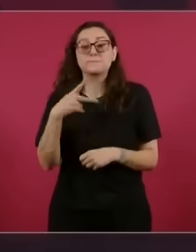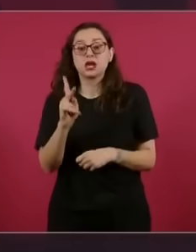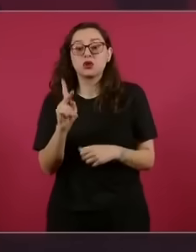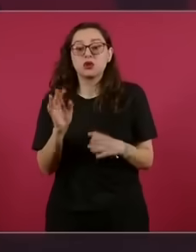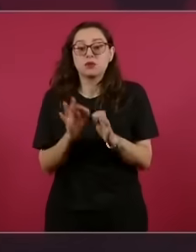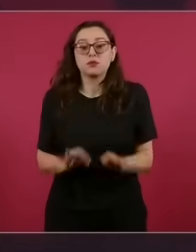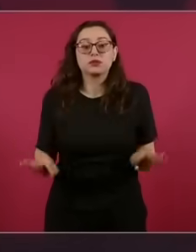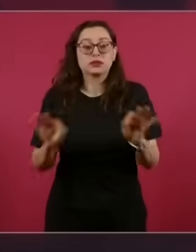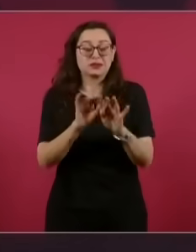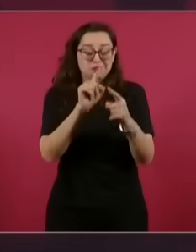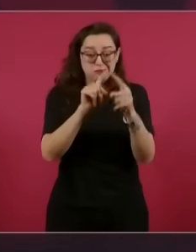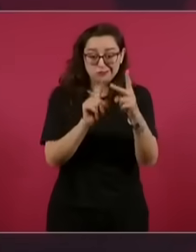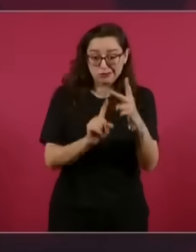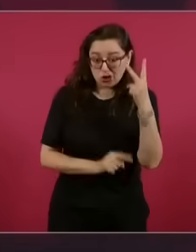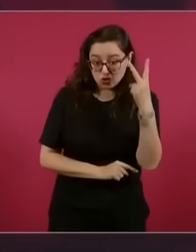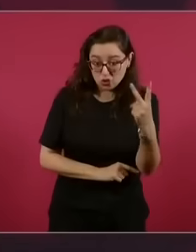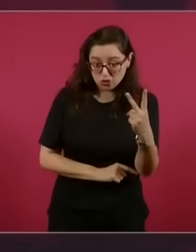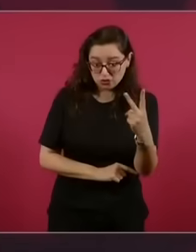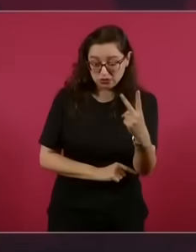en